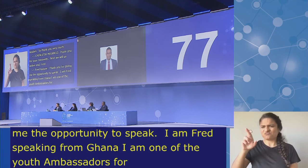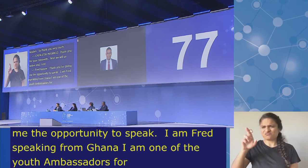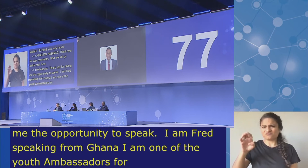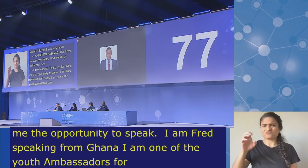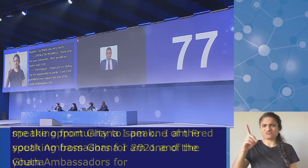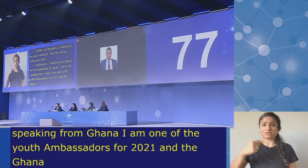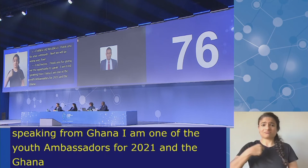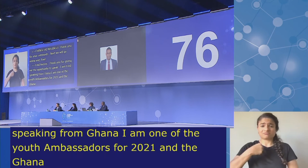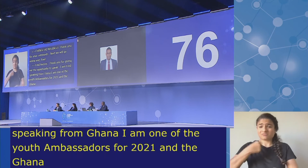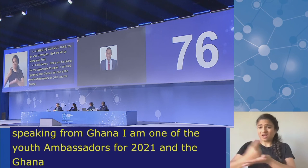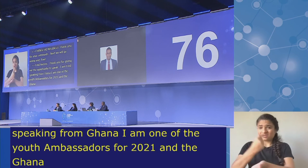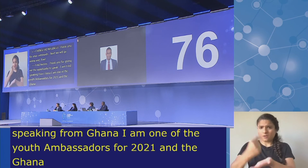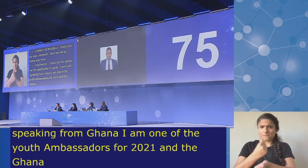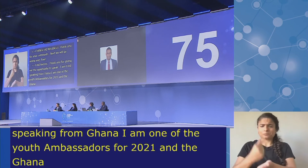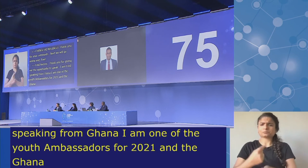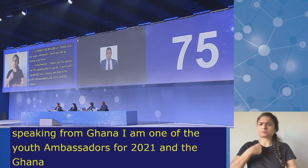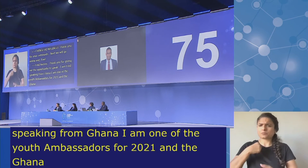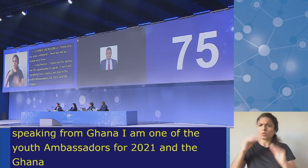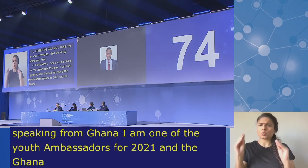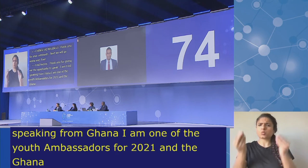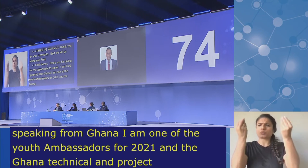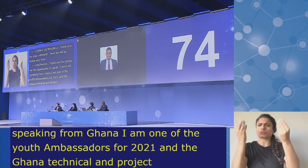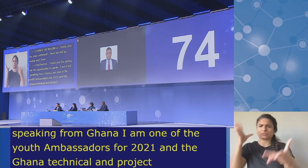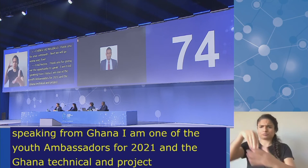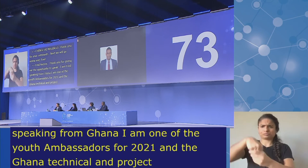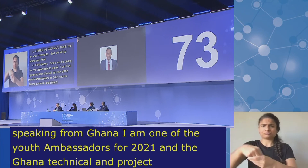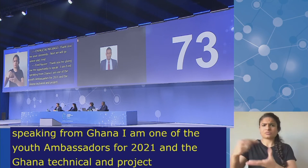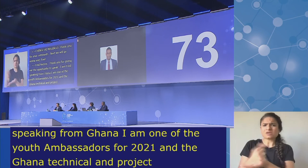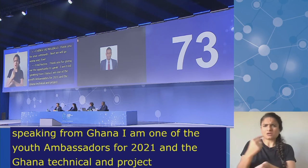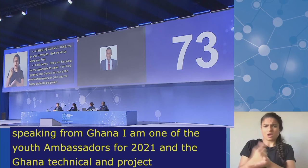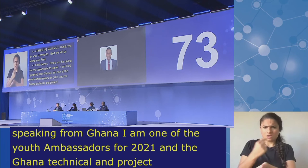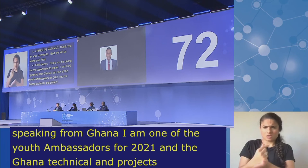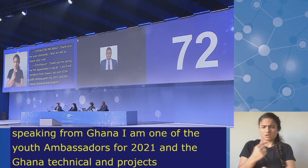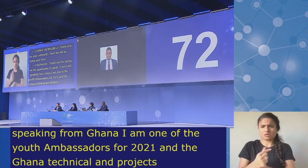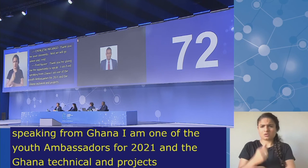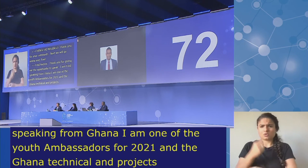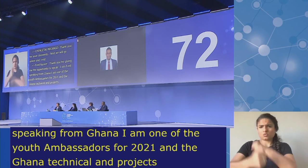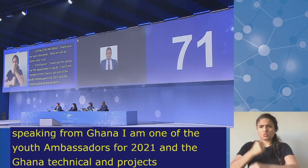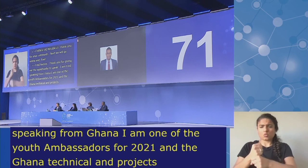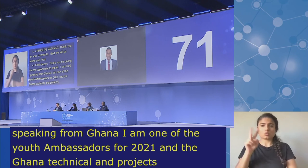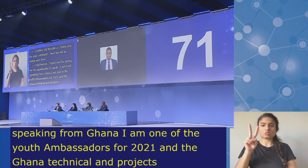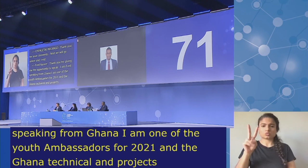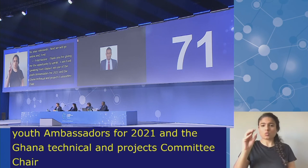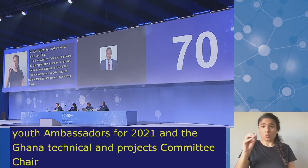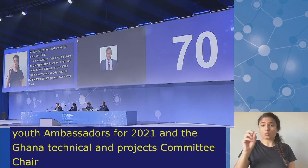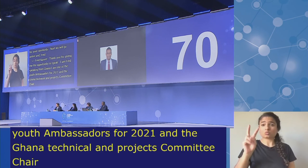de los embajadores jóvenes de IGF y me conecto desde Ghana.